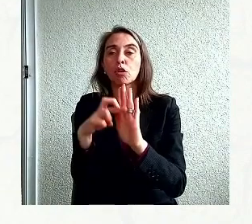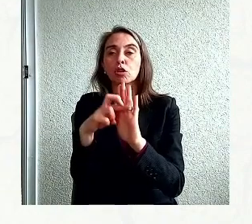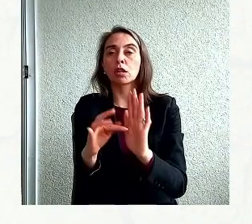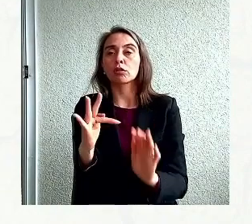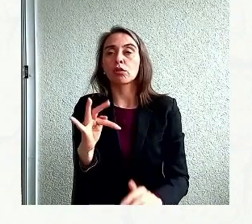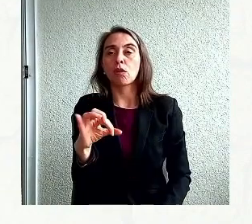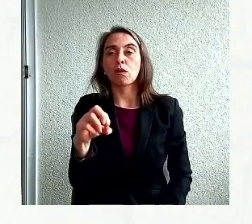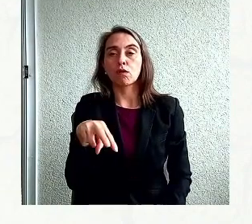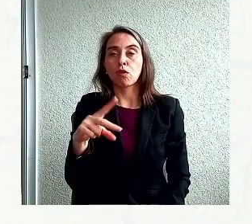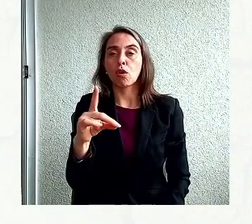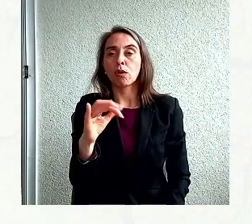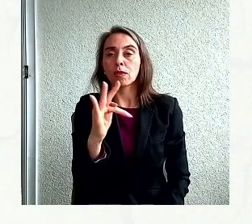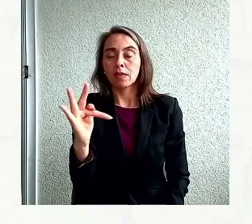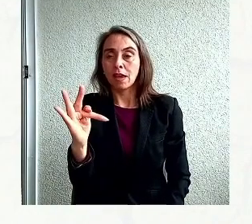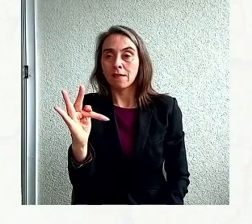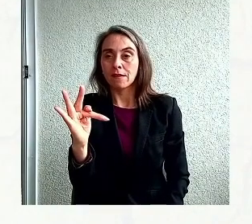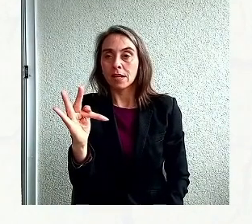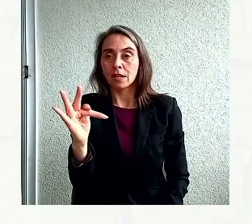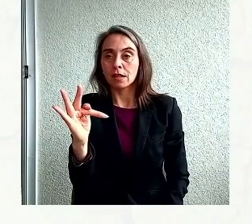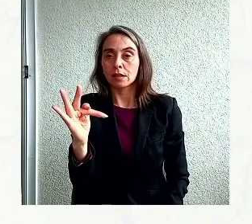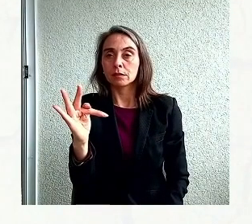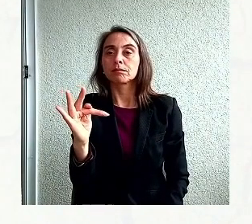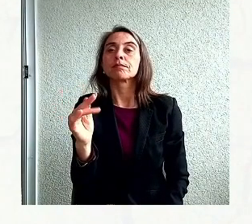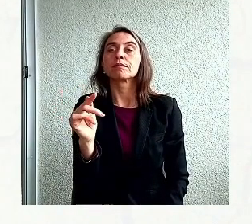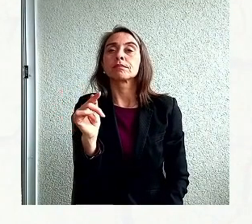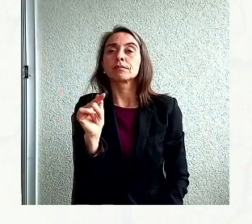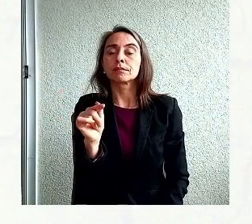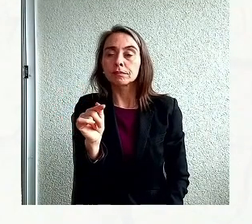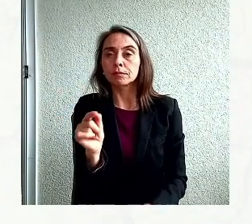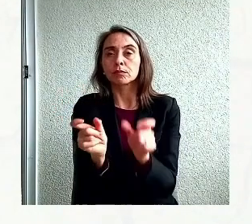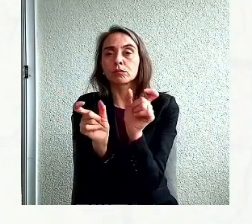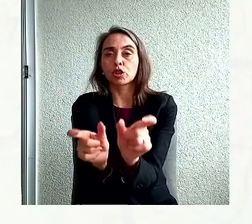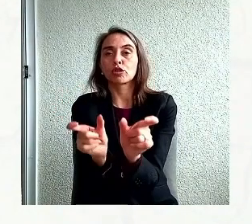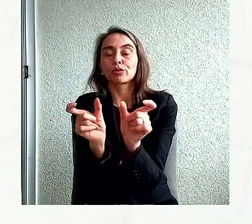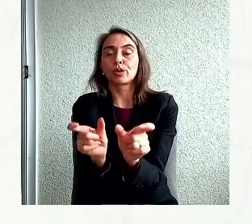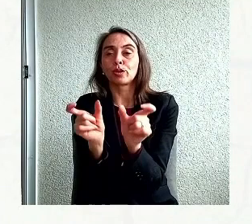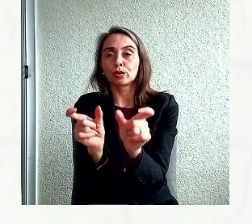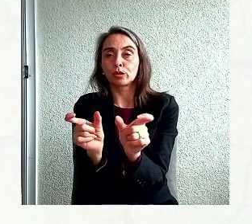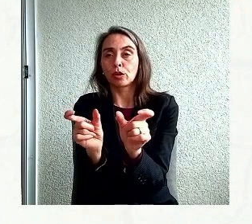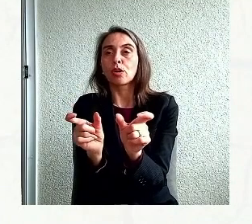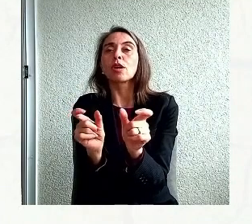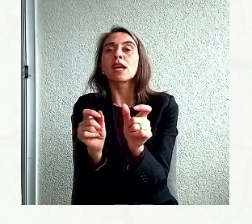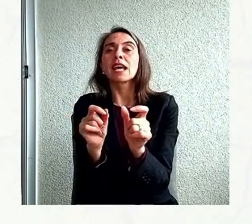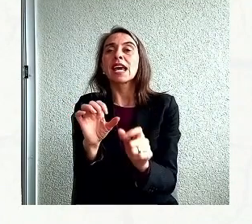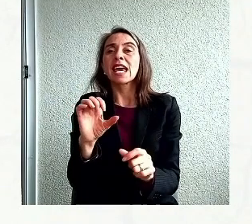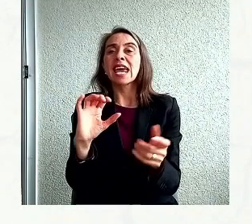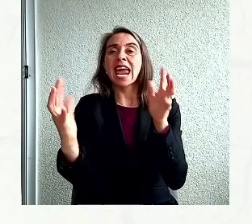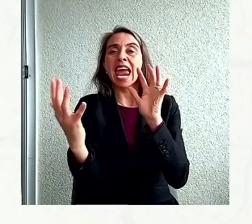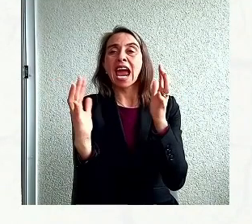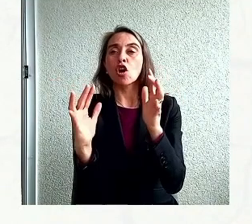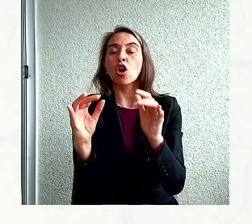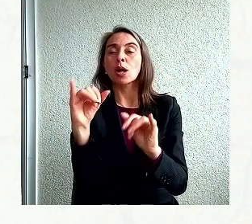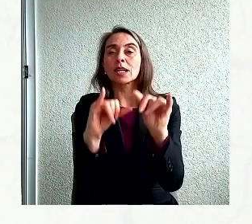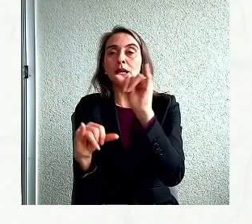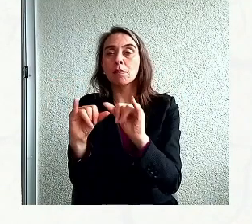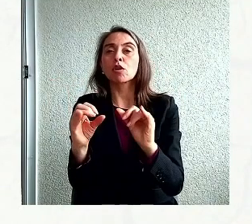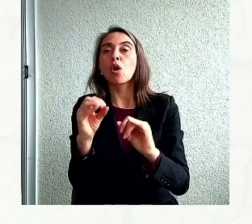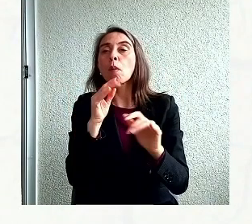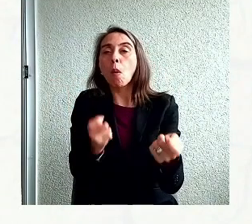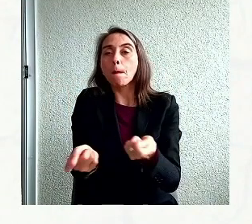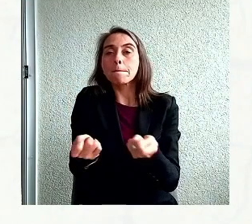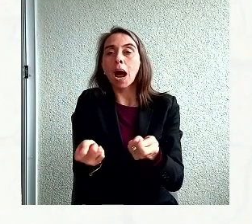gestionar recursos hídricos y aplicable a la prevención de desastres naturales y adaptación de cambio climático, el cual nos ha permitido justamente desarrollar